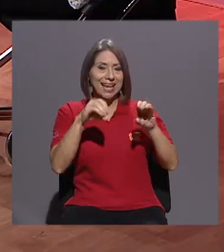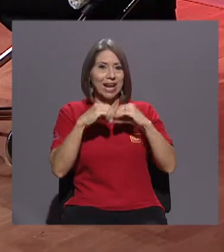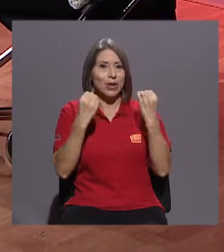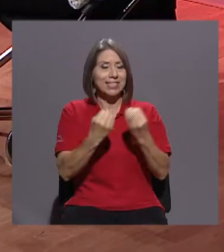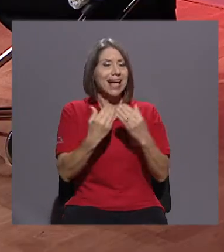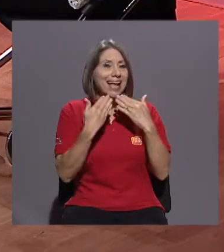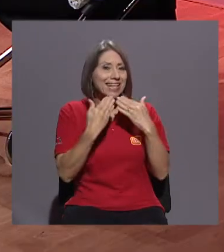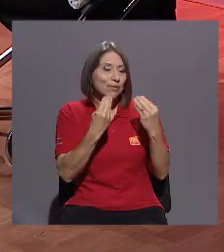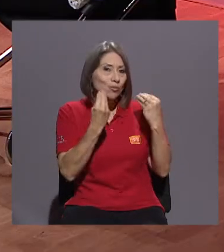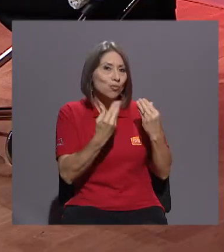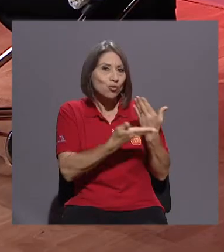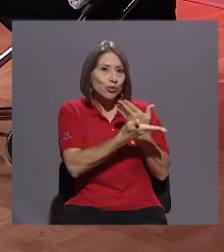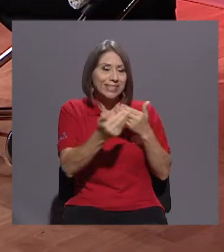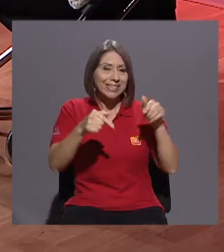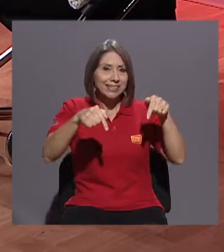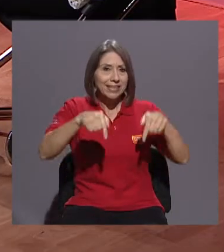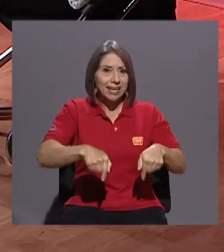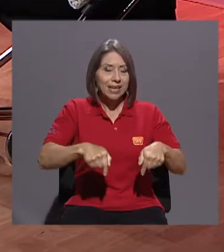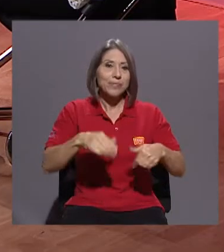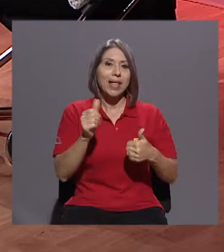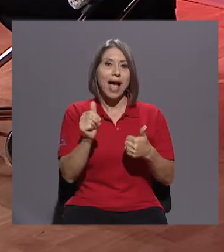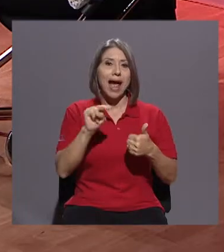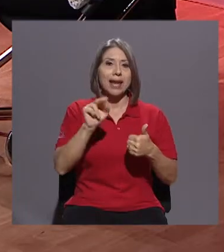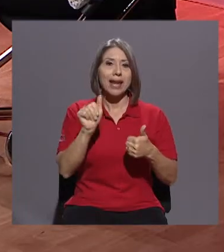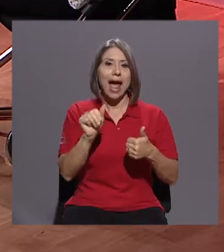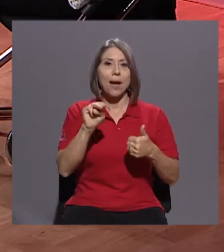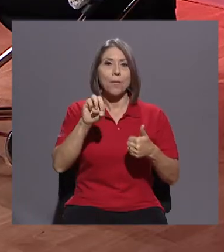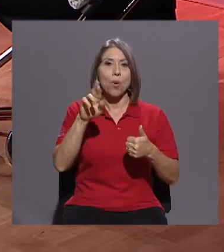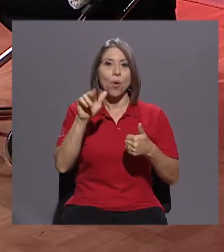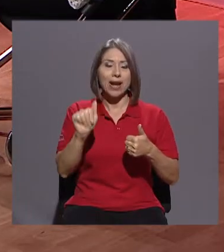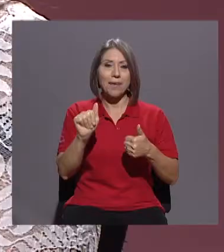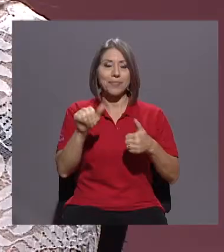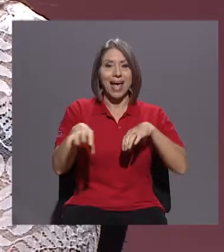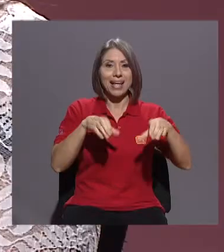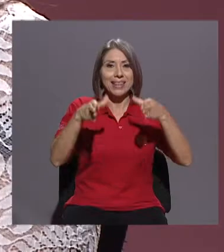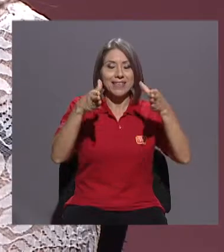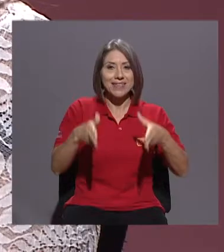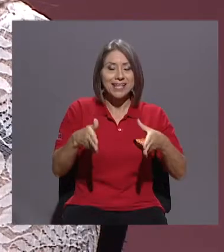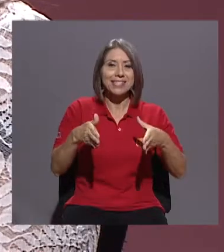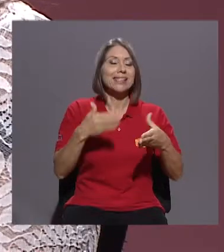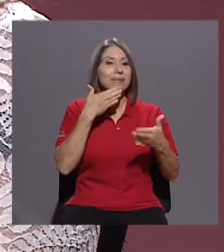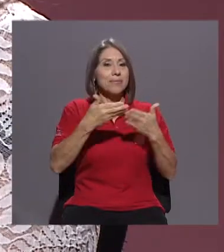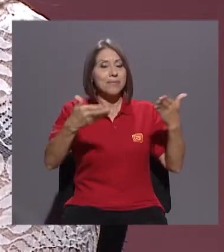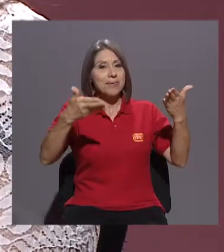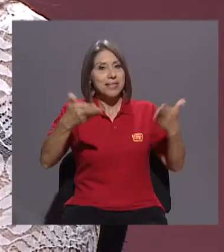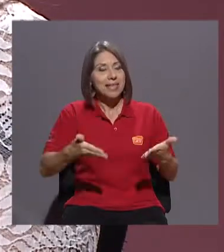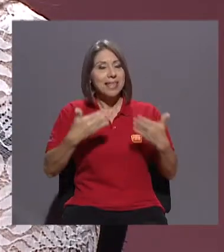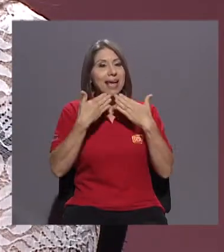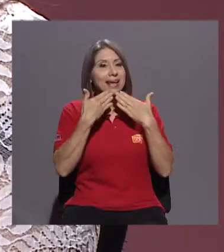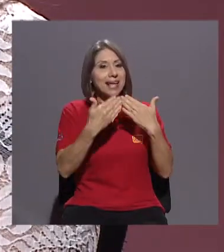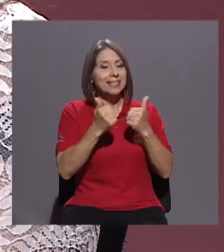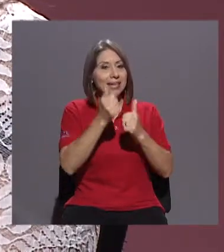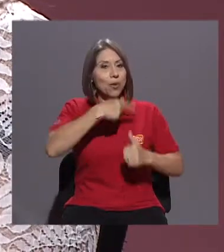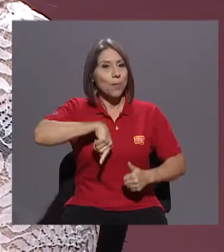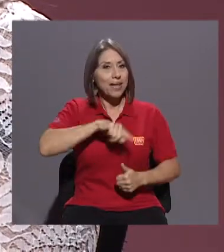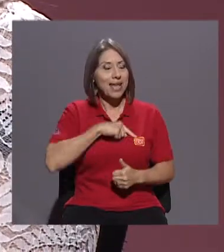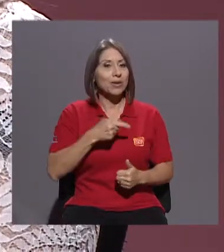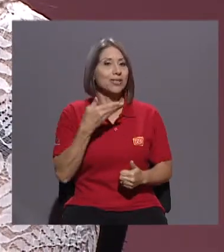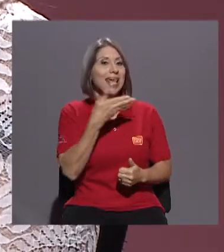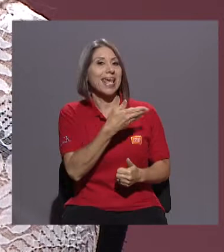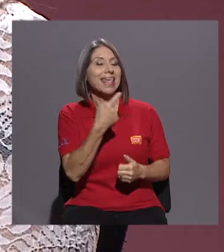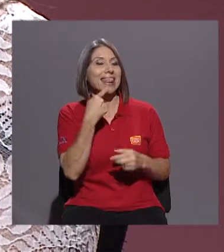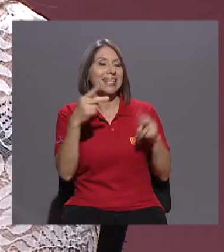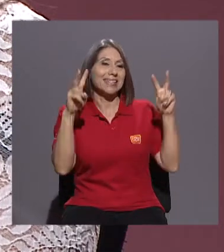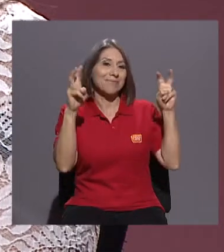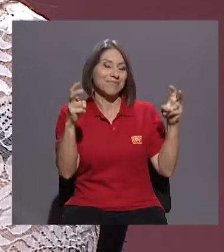Les agradecemos mucho Que nos acompañen Ana Mora Activista de Gafades Bienvenida Gracias por acompañarnos Ella